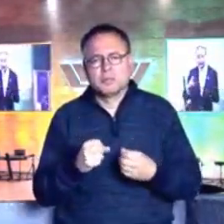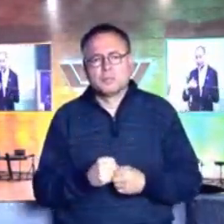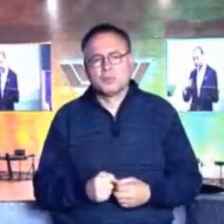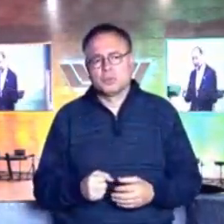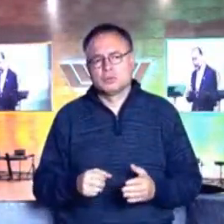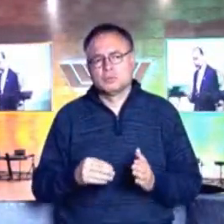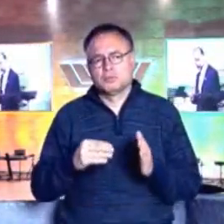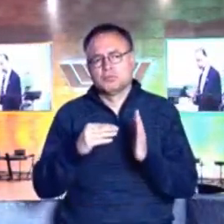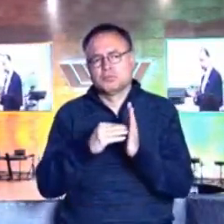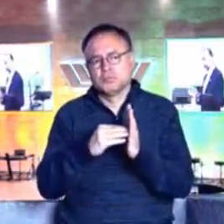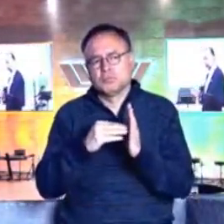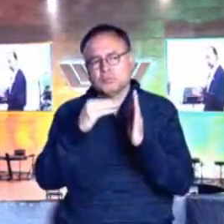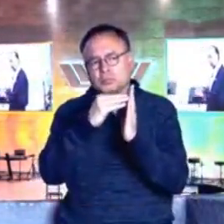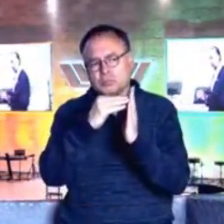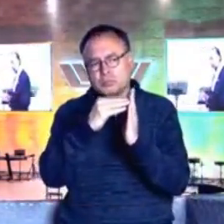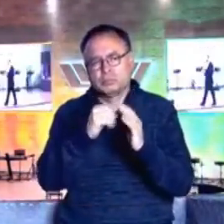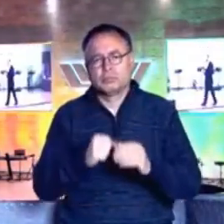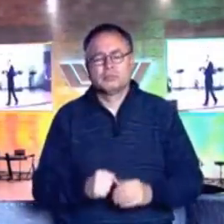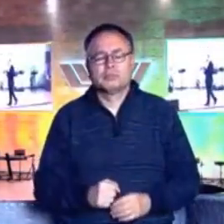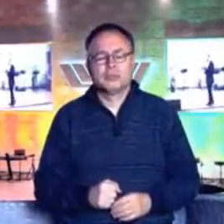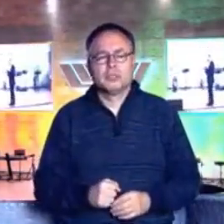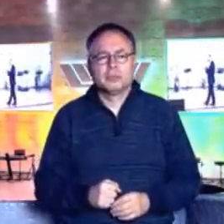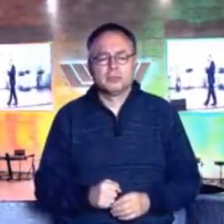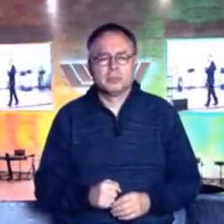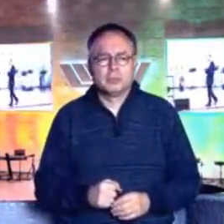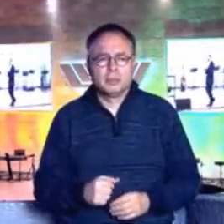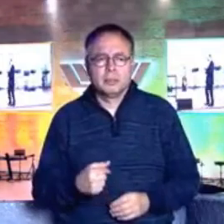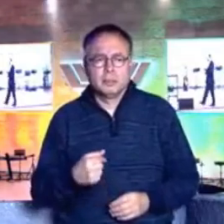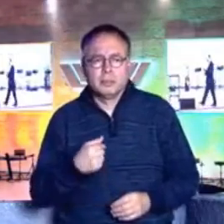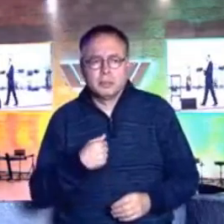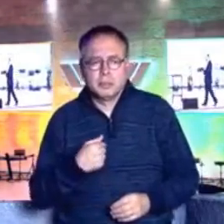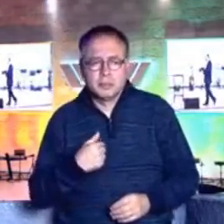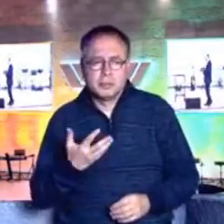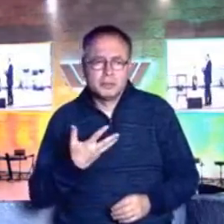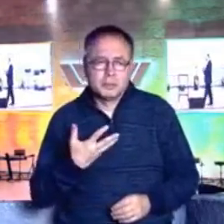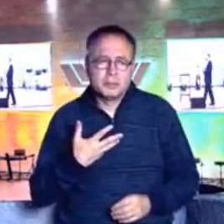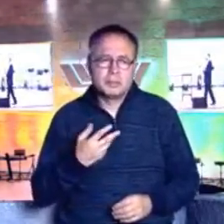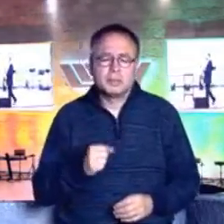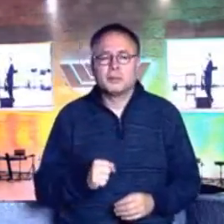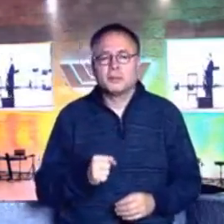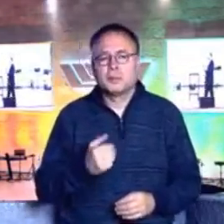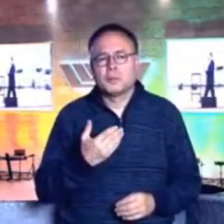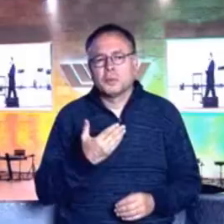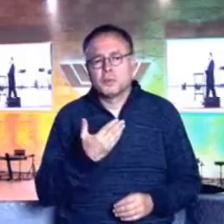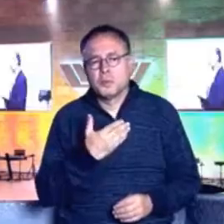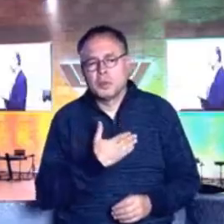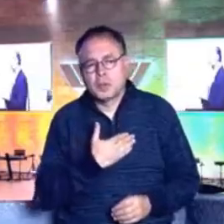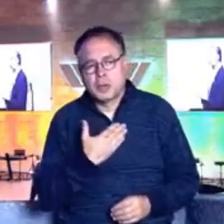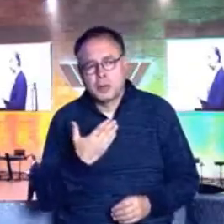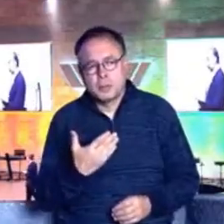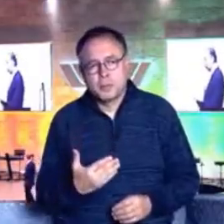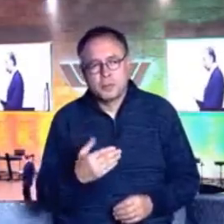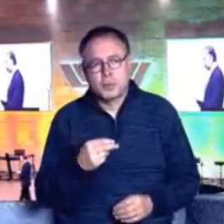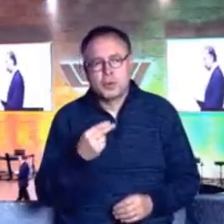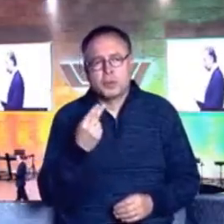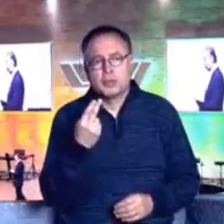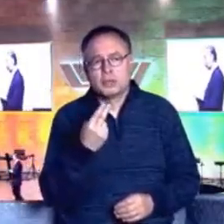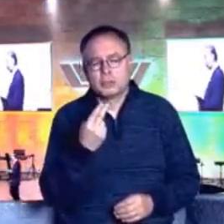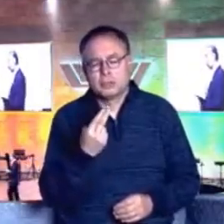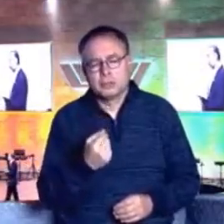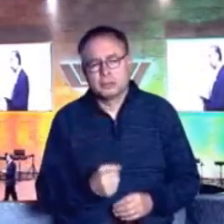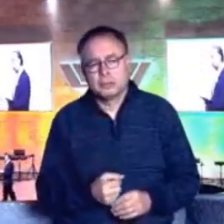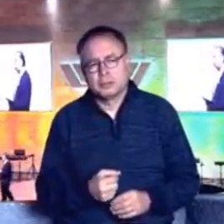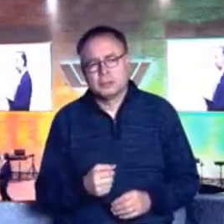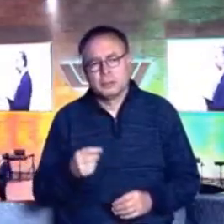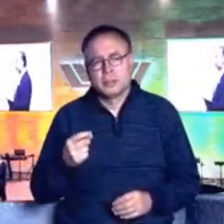empezaba la negociación yo te tengo una buena noticia Dios quiere ser tu socio y tu